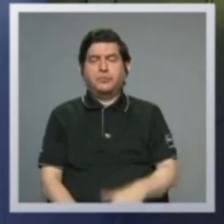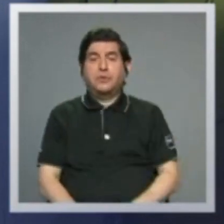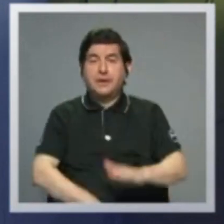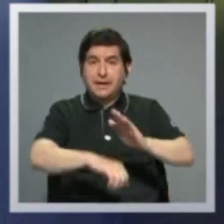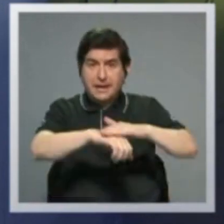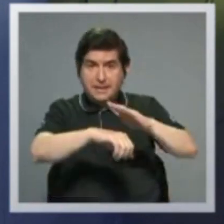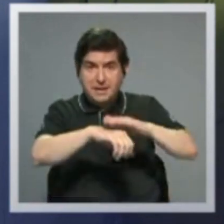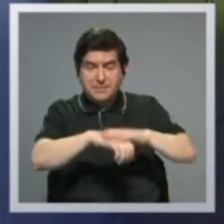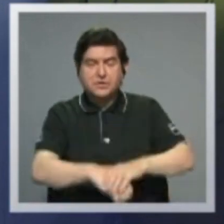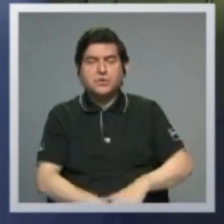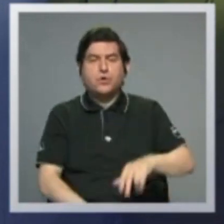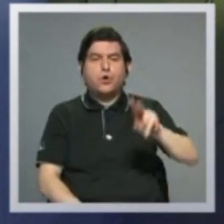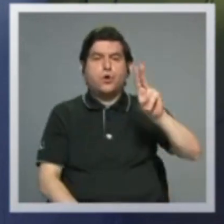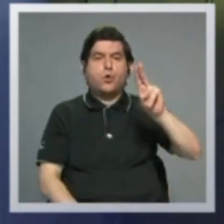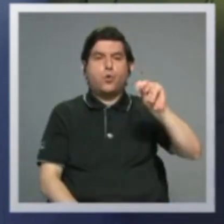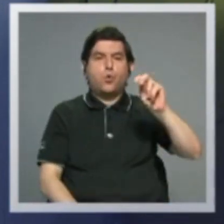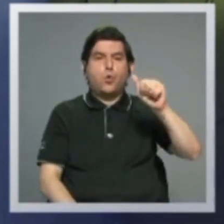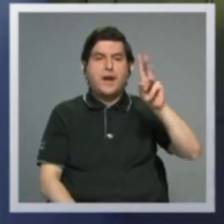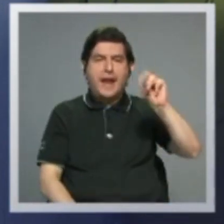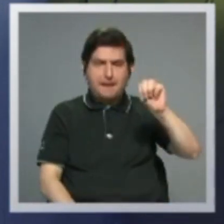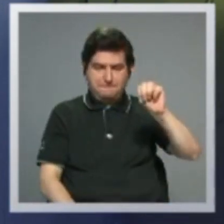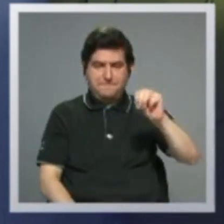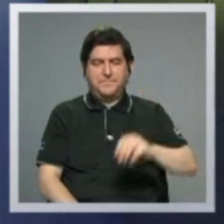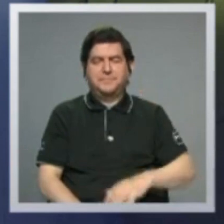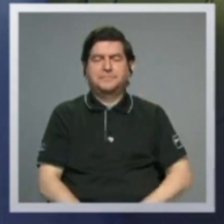nos proporcionó,